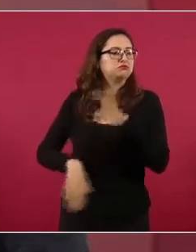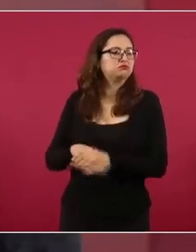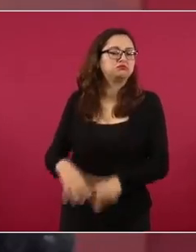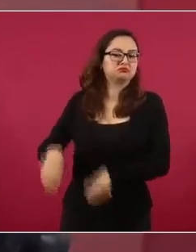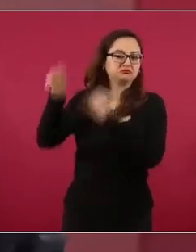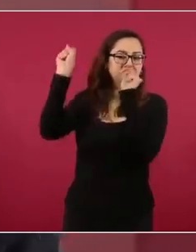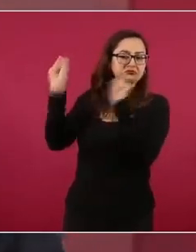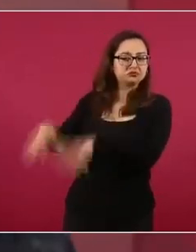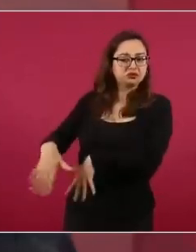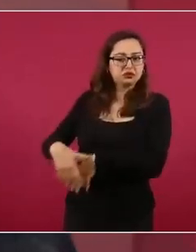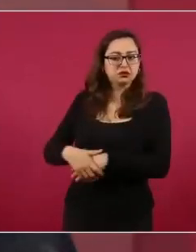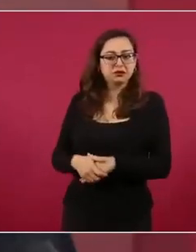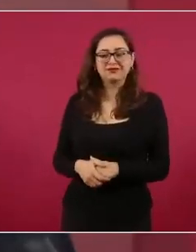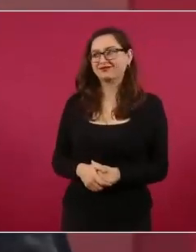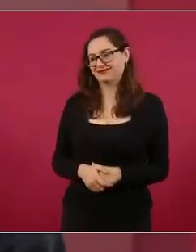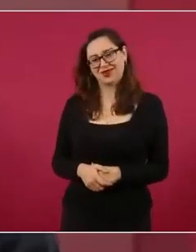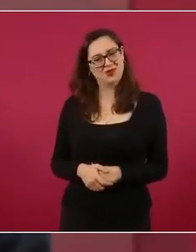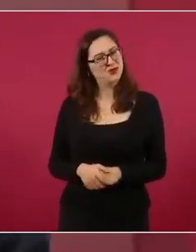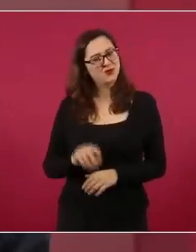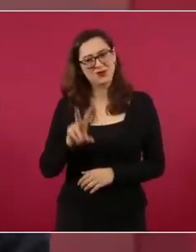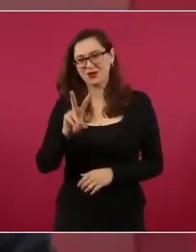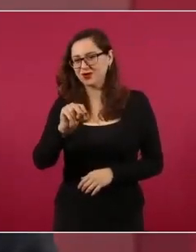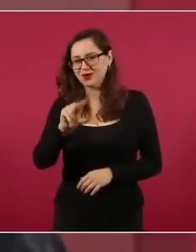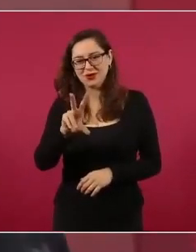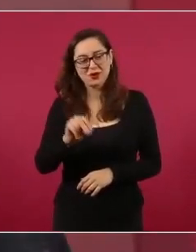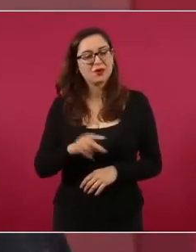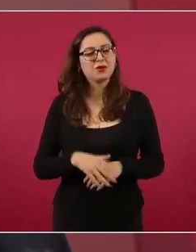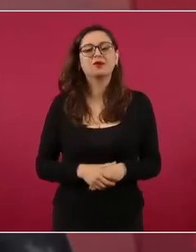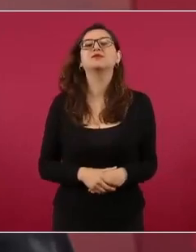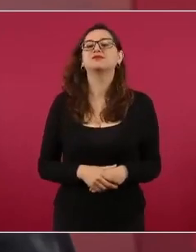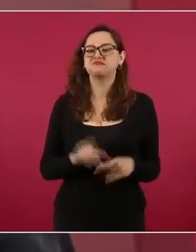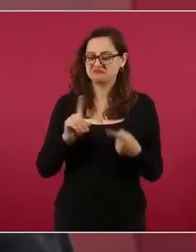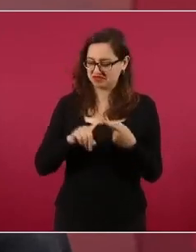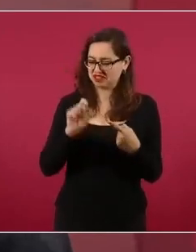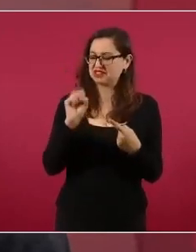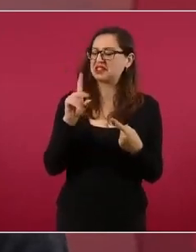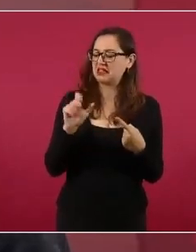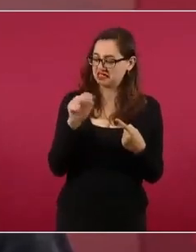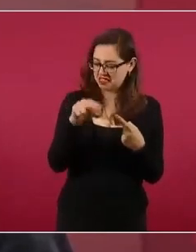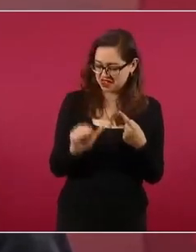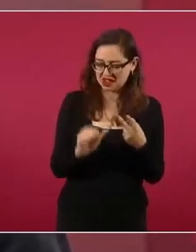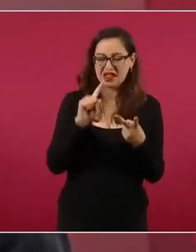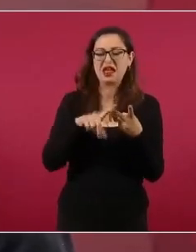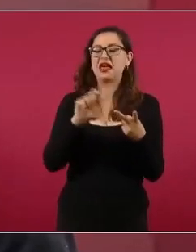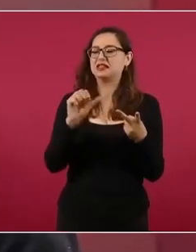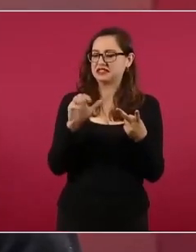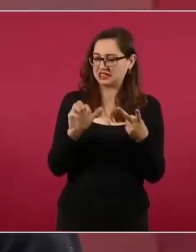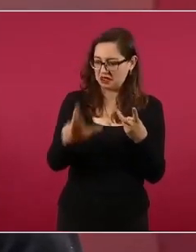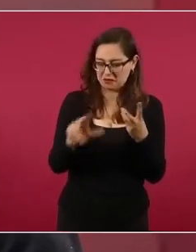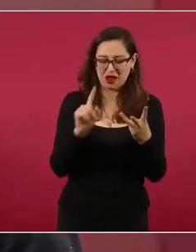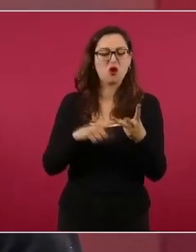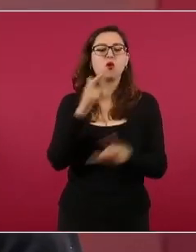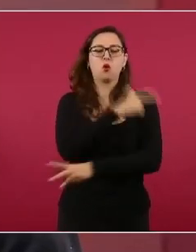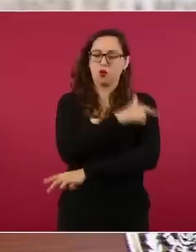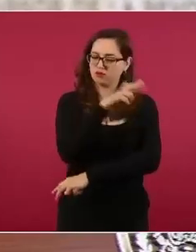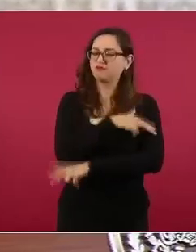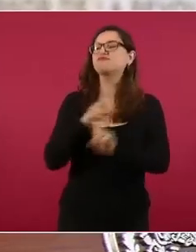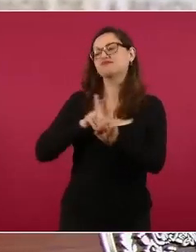Claro que va a estar el ejército, va a estar la marina y va a estar la Guardia Nacional.